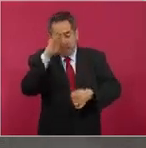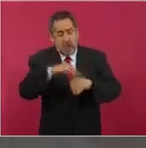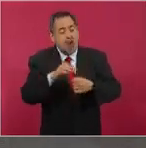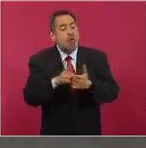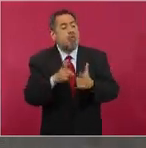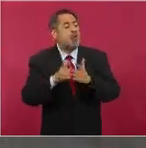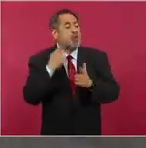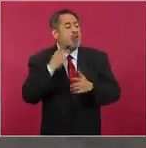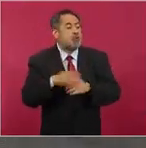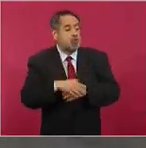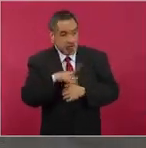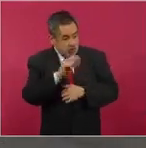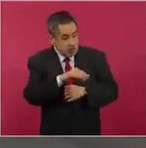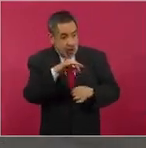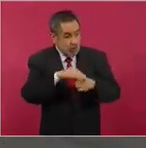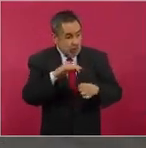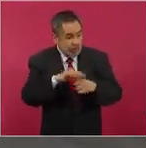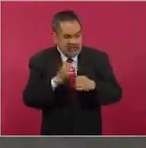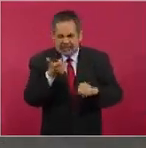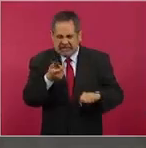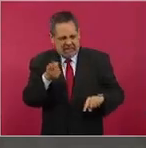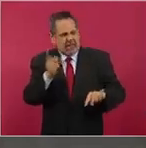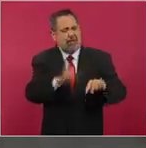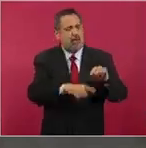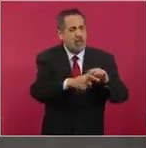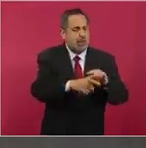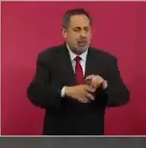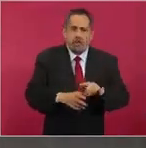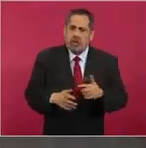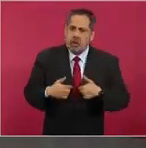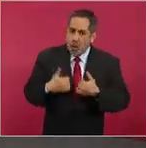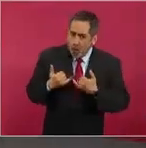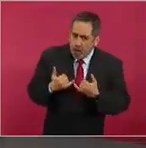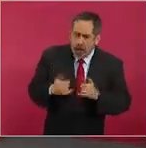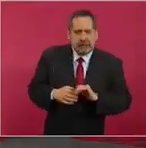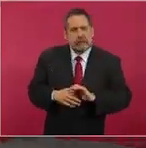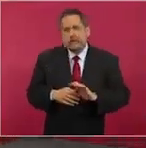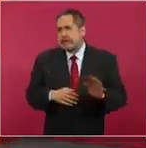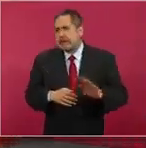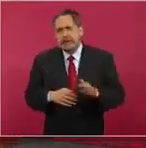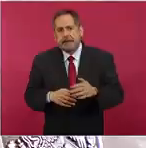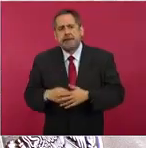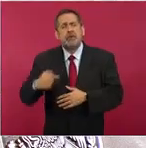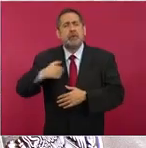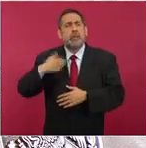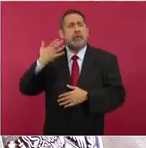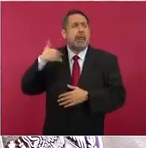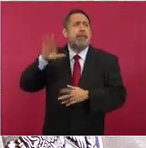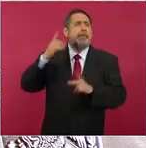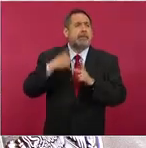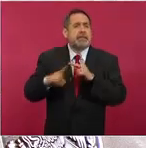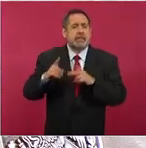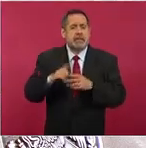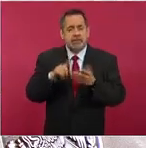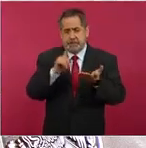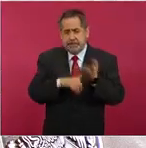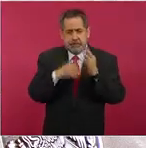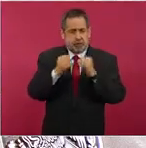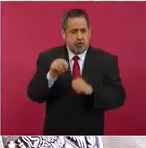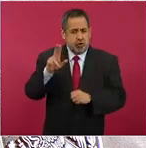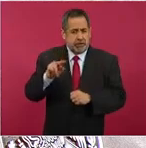porque si no les quitaban los programas sociales. Cuando yo empecé allá por el 88 en una